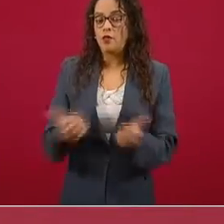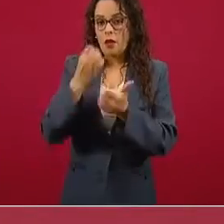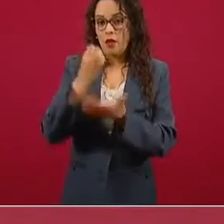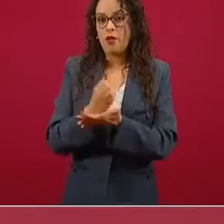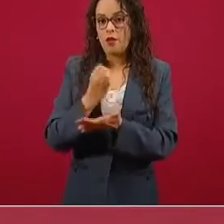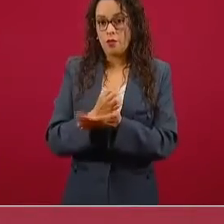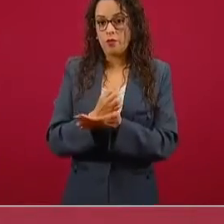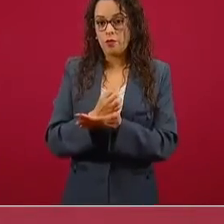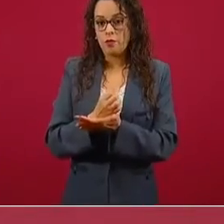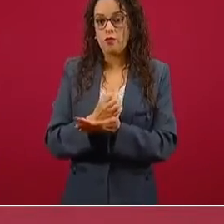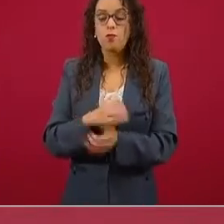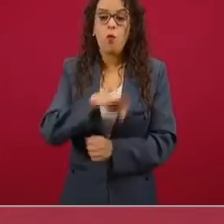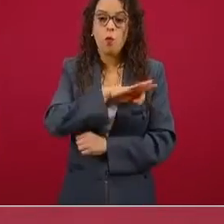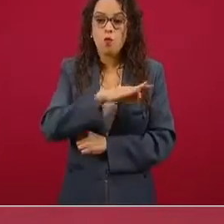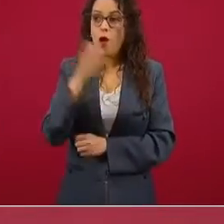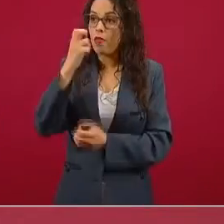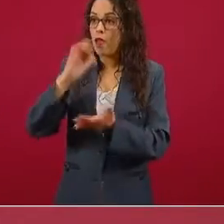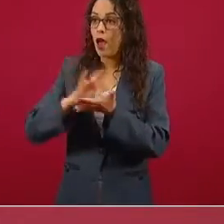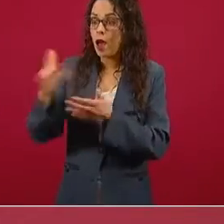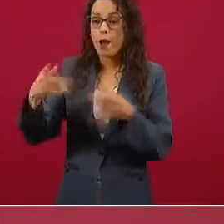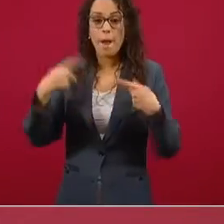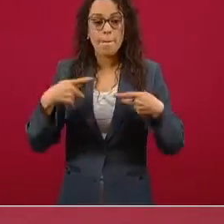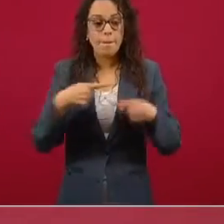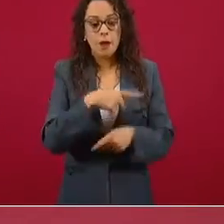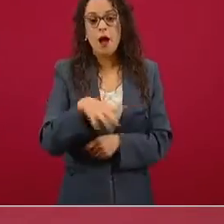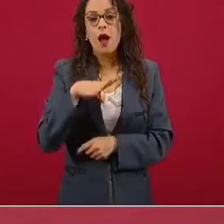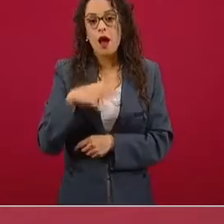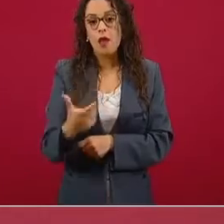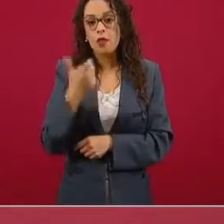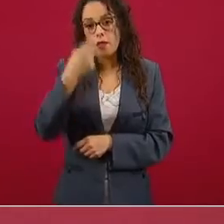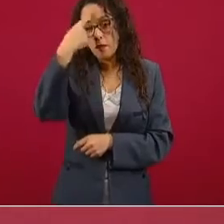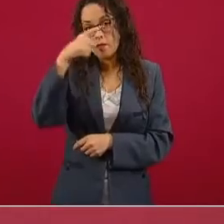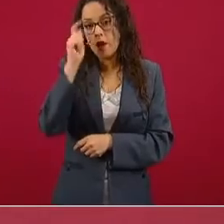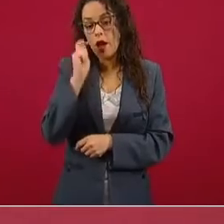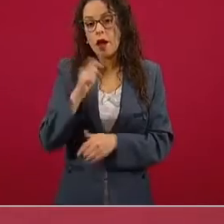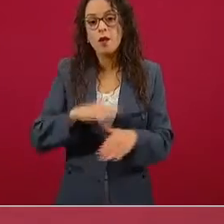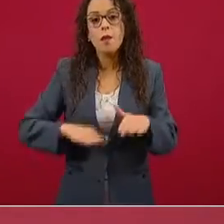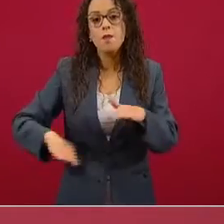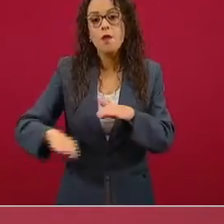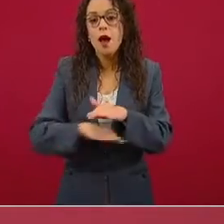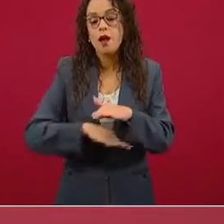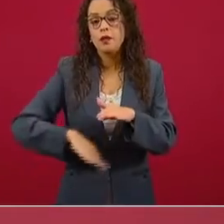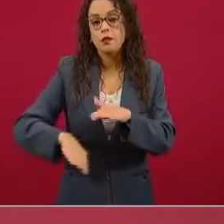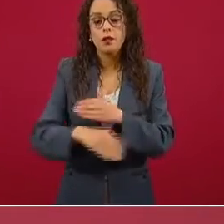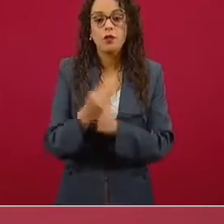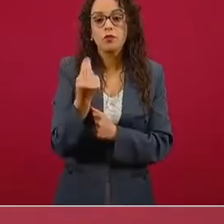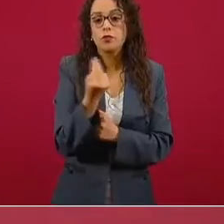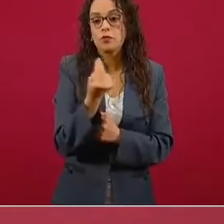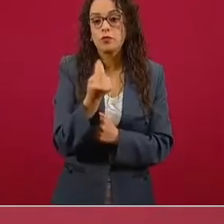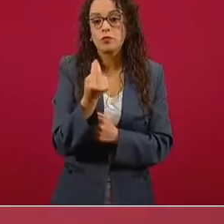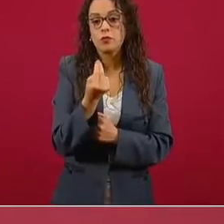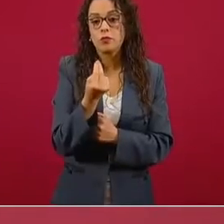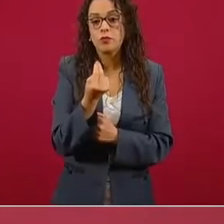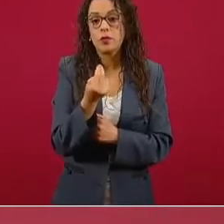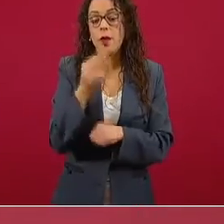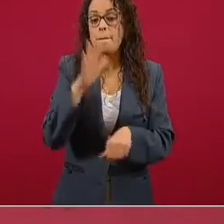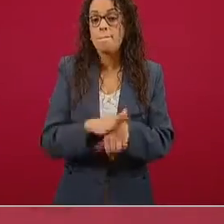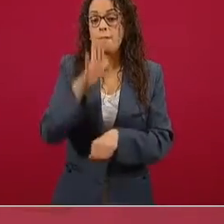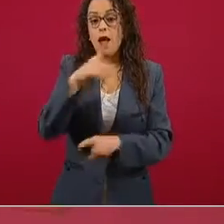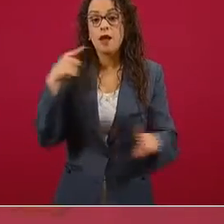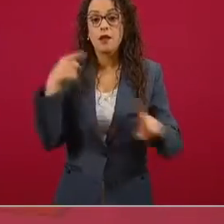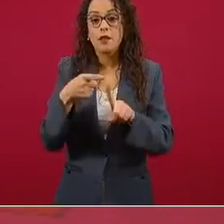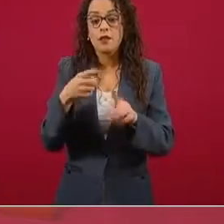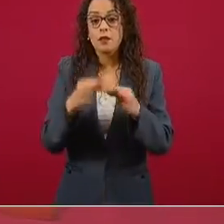tenga recursos para lo fundamental, para lo necesario, sobre todo para su